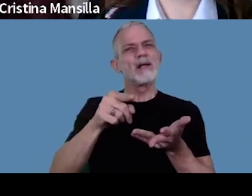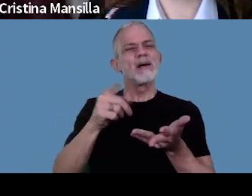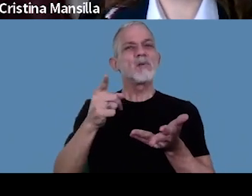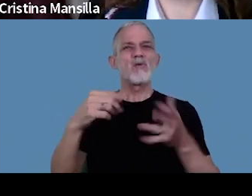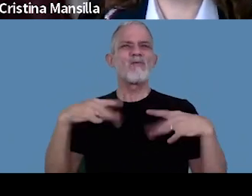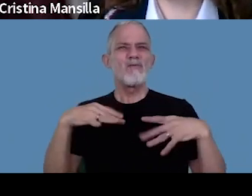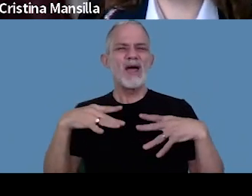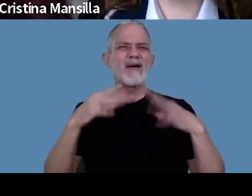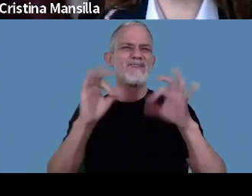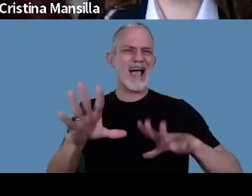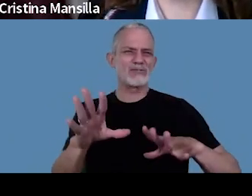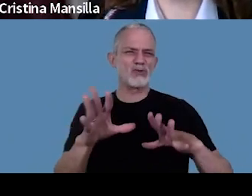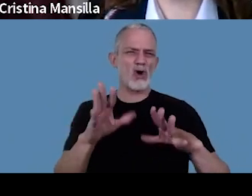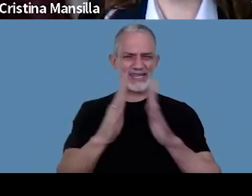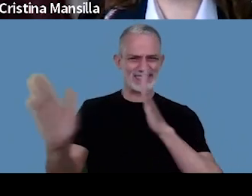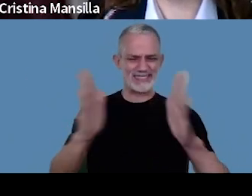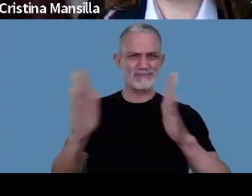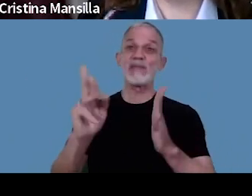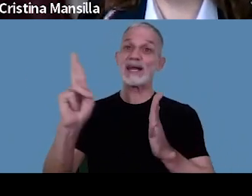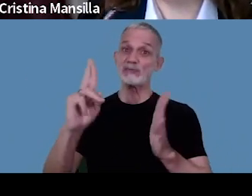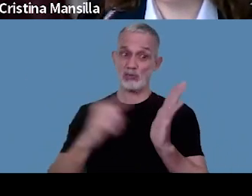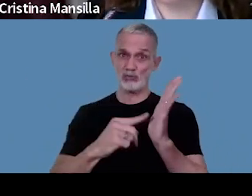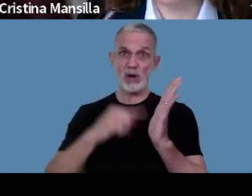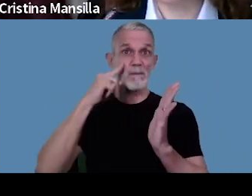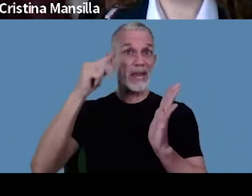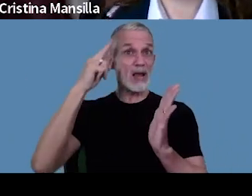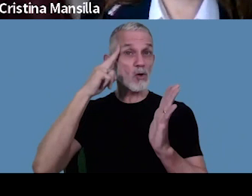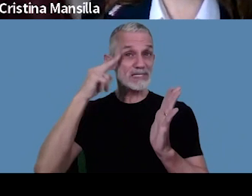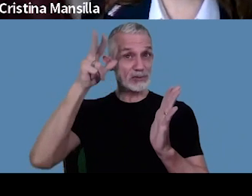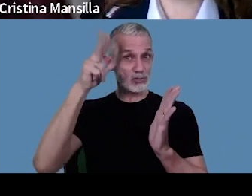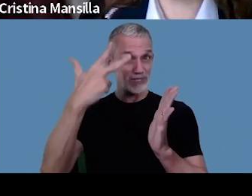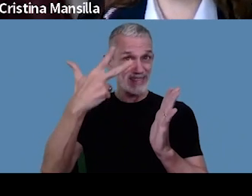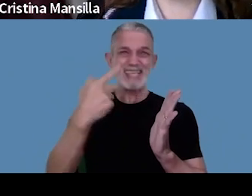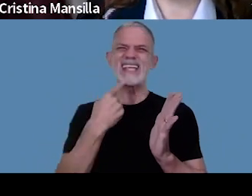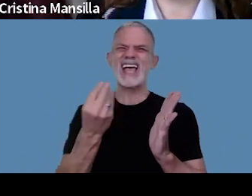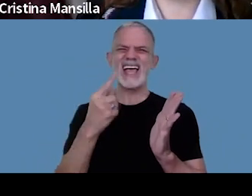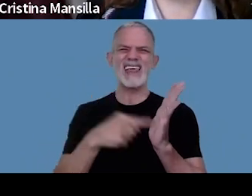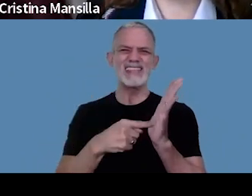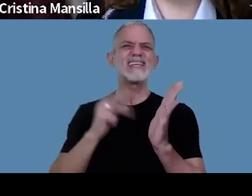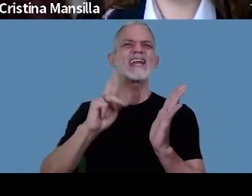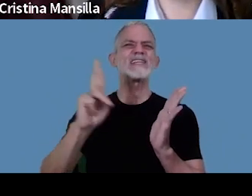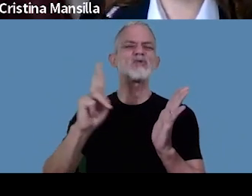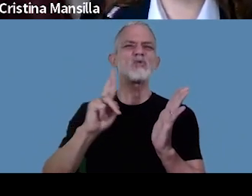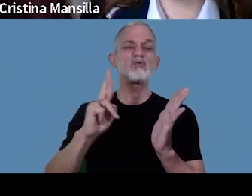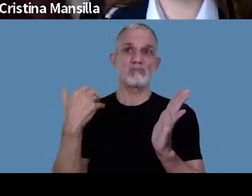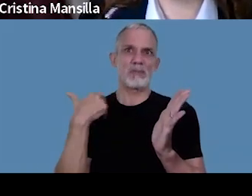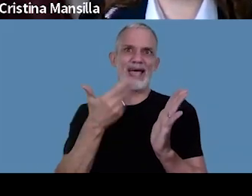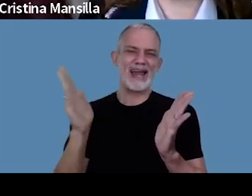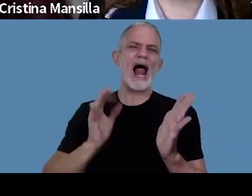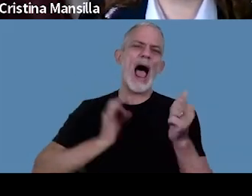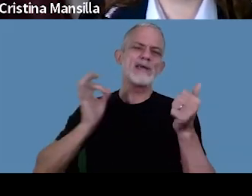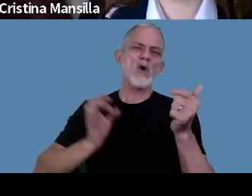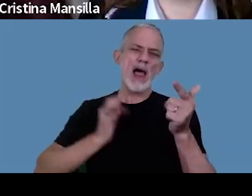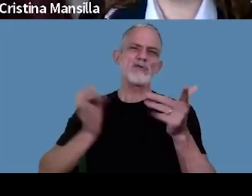feria está prevista en la Resolución General 1983, resolución que todos los años actualiza